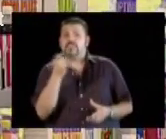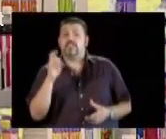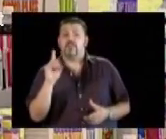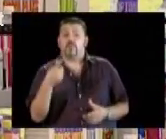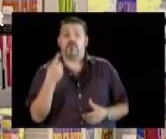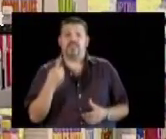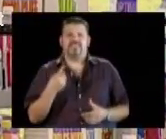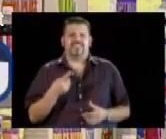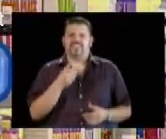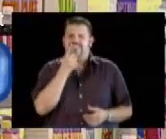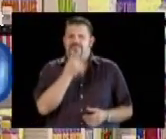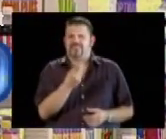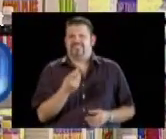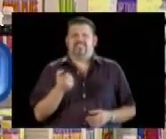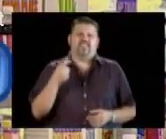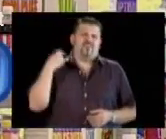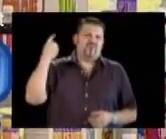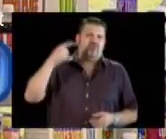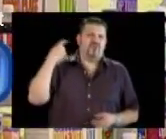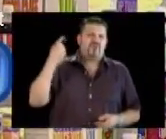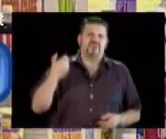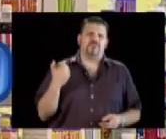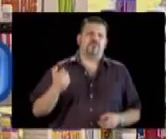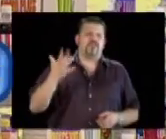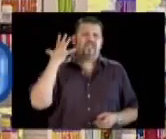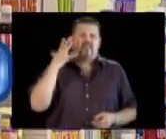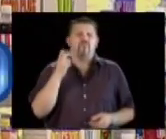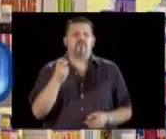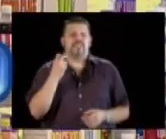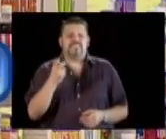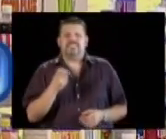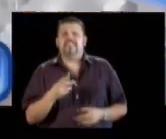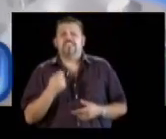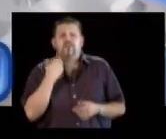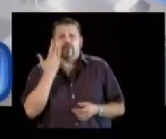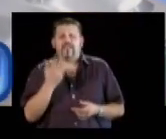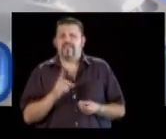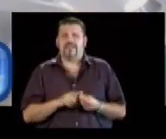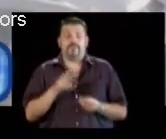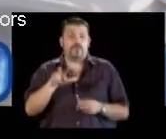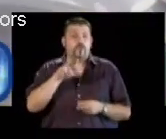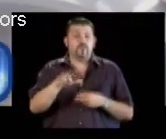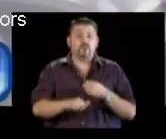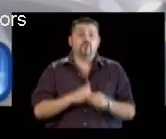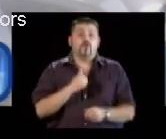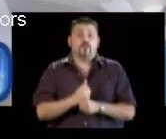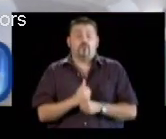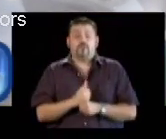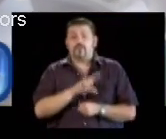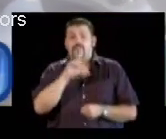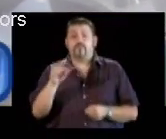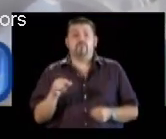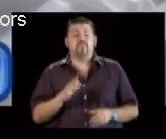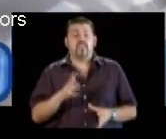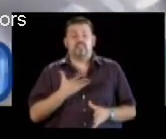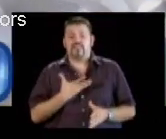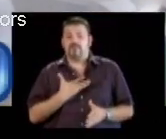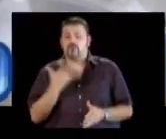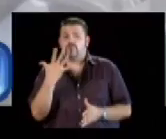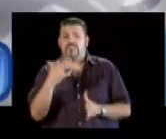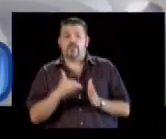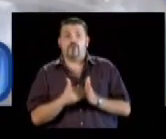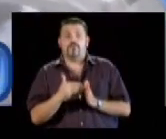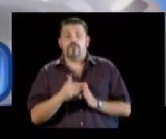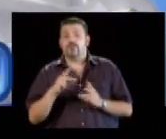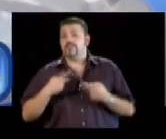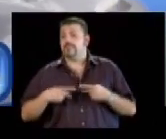todo el mundo me decía que estaba loco, que quién iba a querer este producto, y sin embargo, 18 años después, acabamos de rebasar los 5 millones de distribuidores,